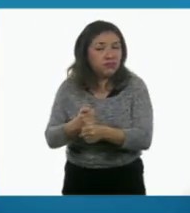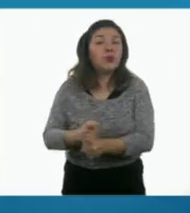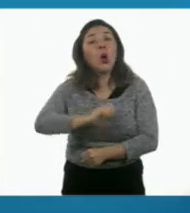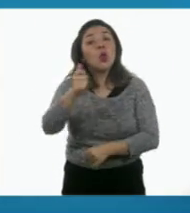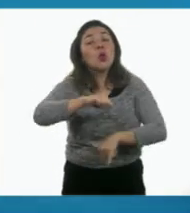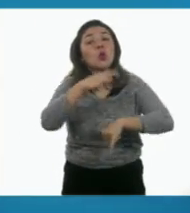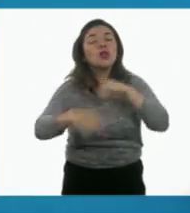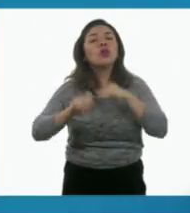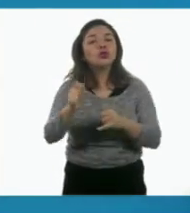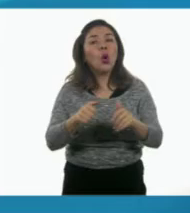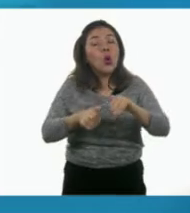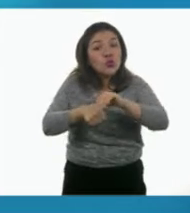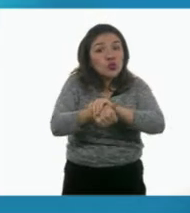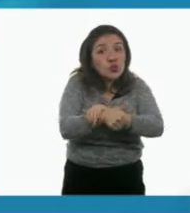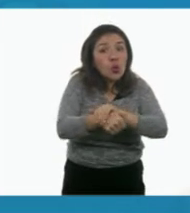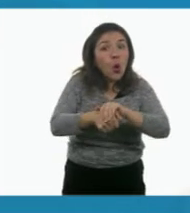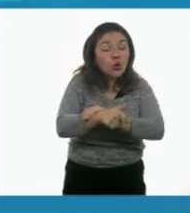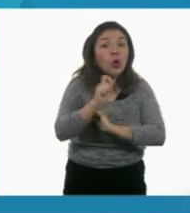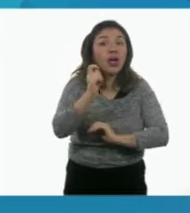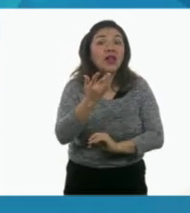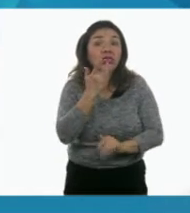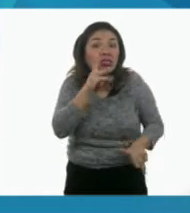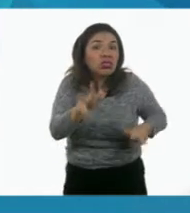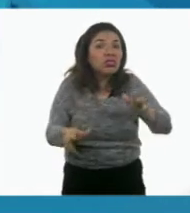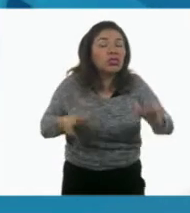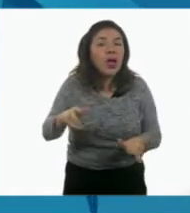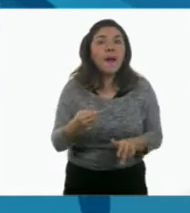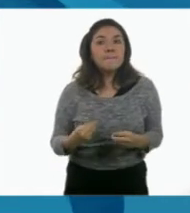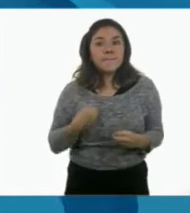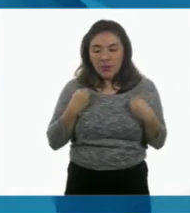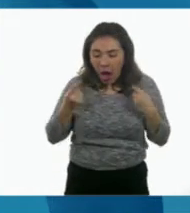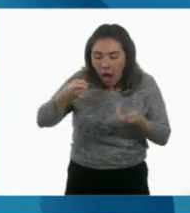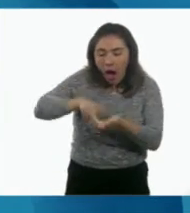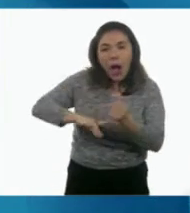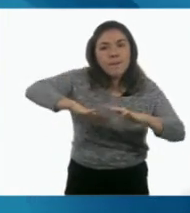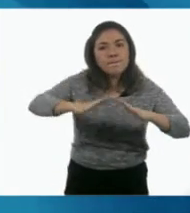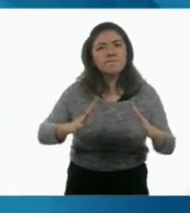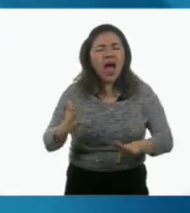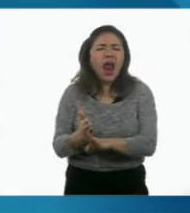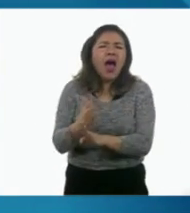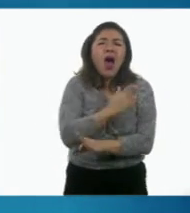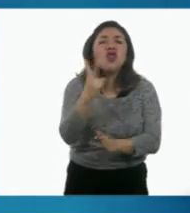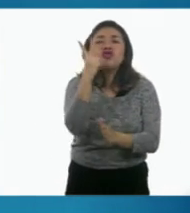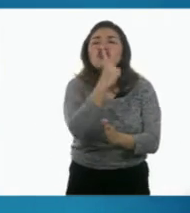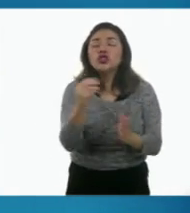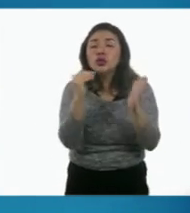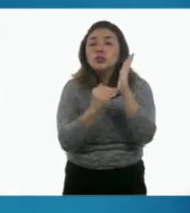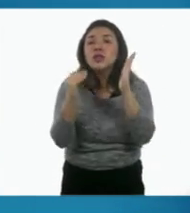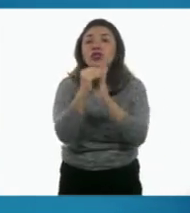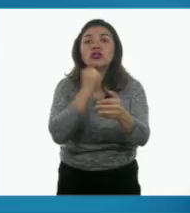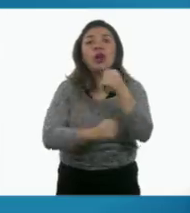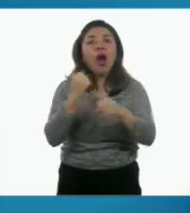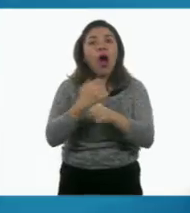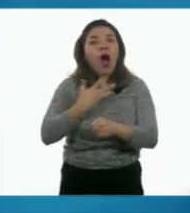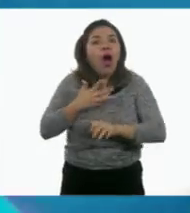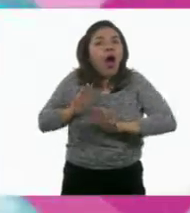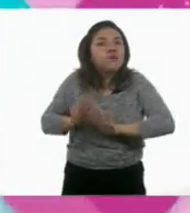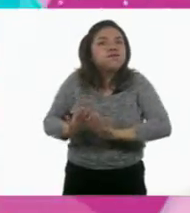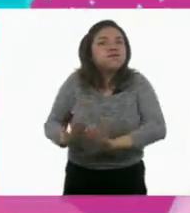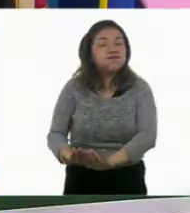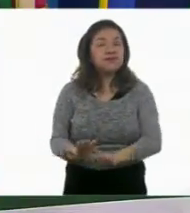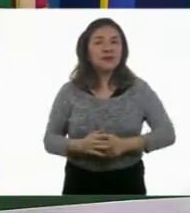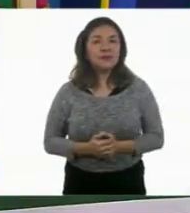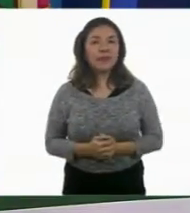la tortuga es un reptil que vive en el mar desde hace 200 millones de